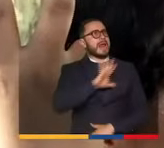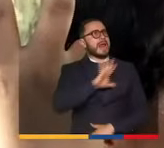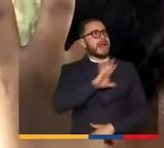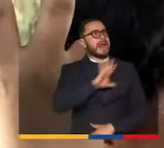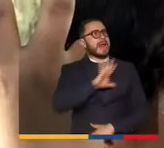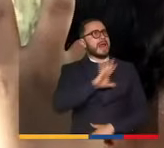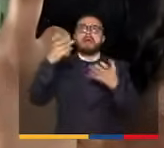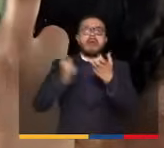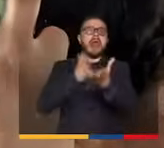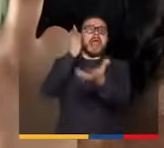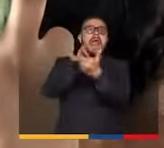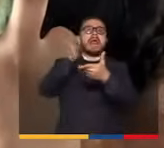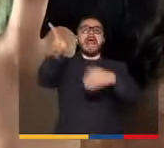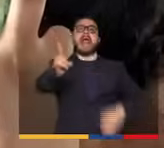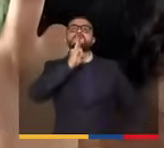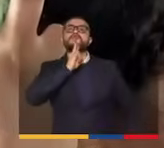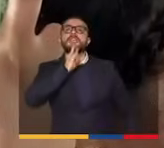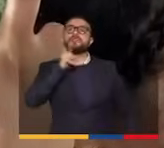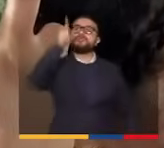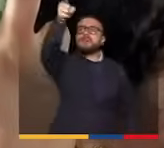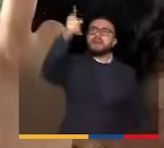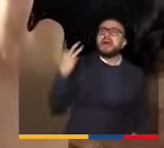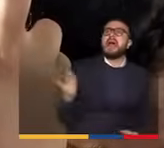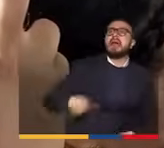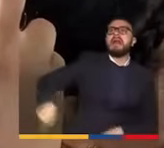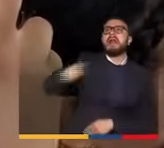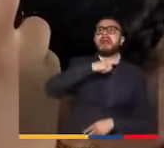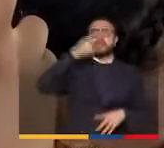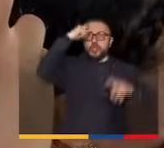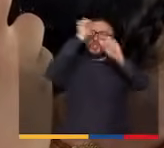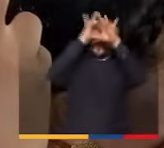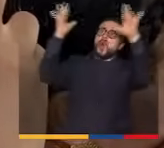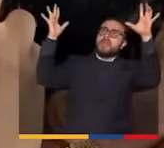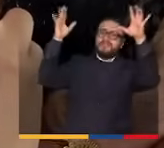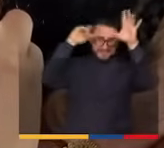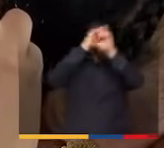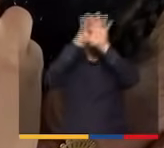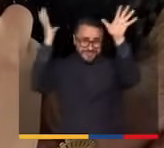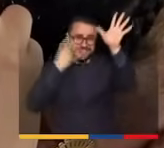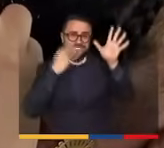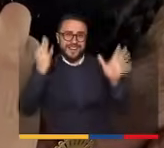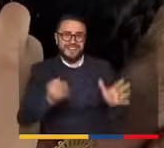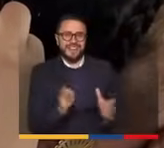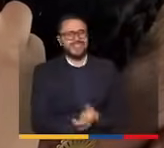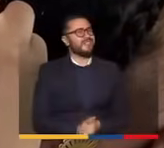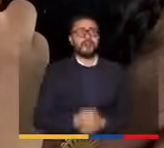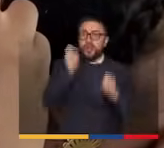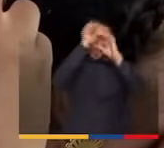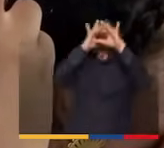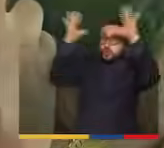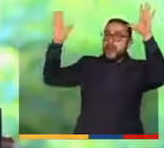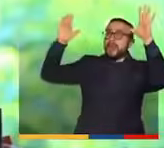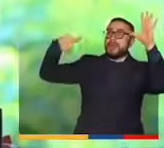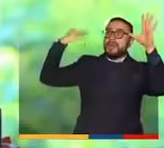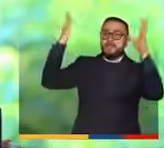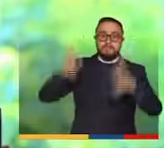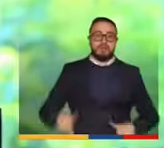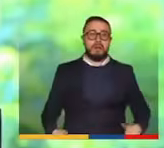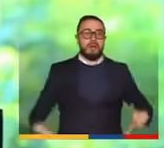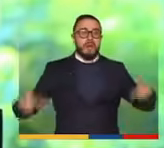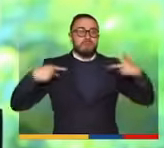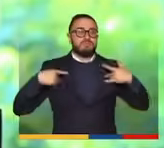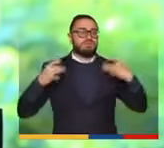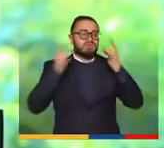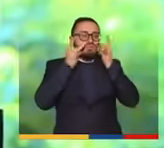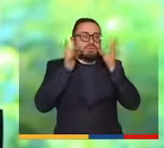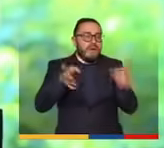de los gringos a tal sueño que de sueño no tiene nada. porque termina siendo una vida